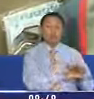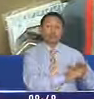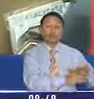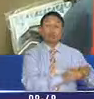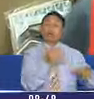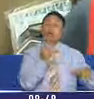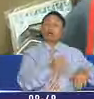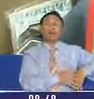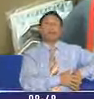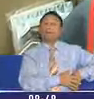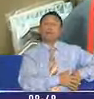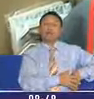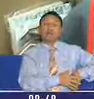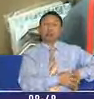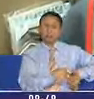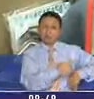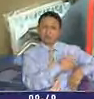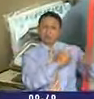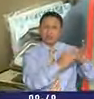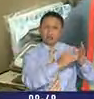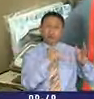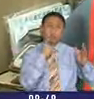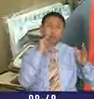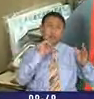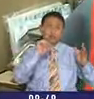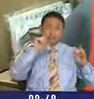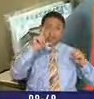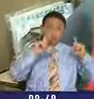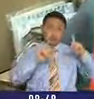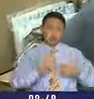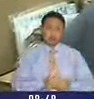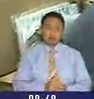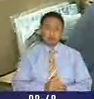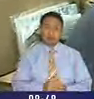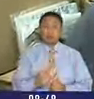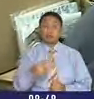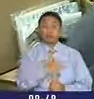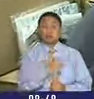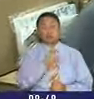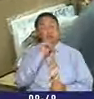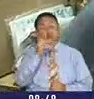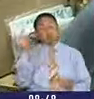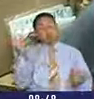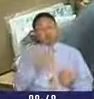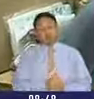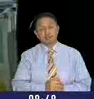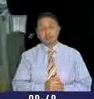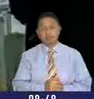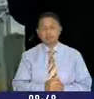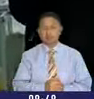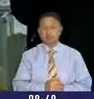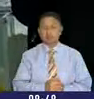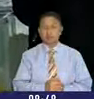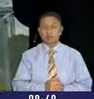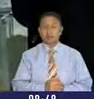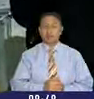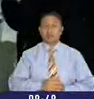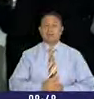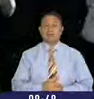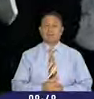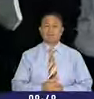bastante, tanto el arroz, azúcar también subió. Pero ellos, como dicen, se sube, igualan los precios.